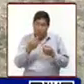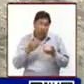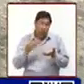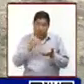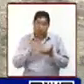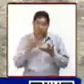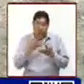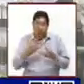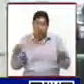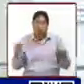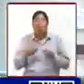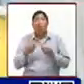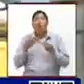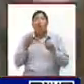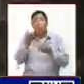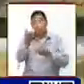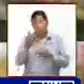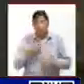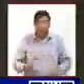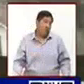volverás.